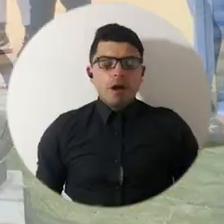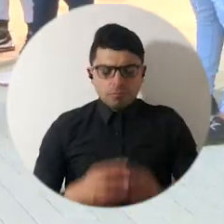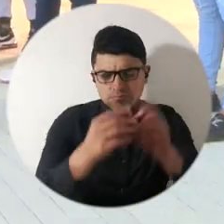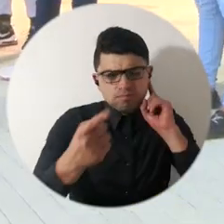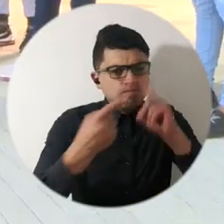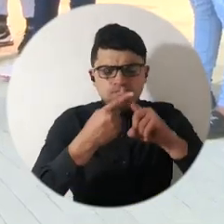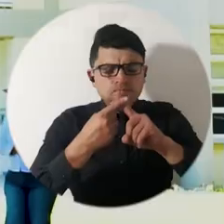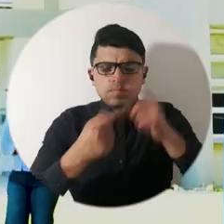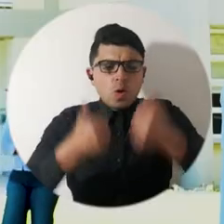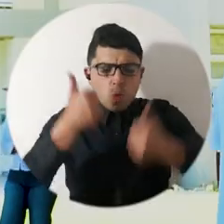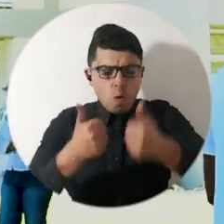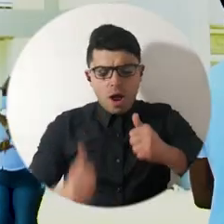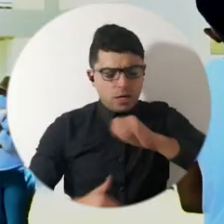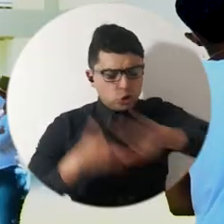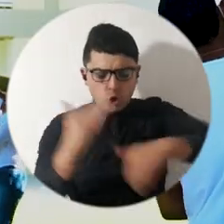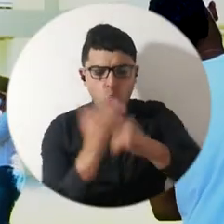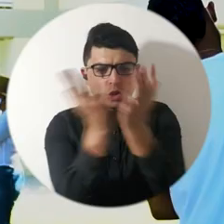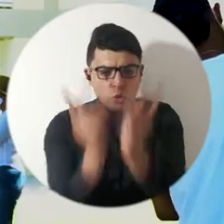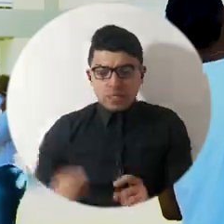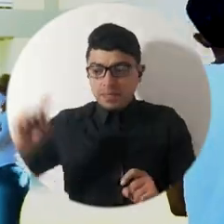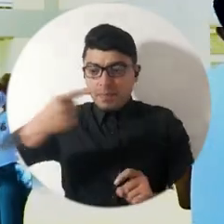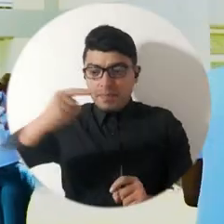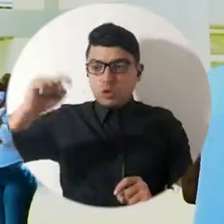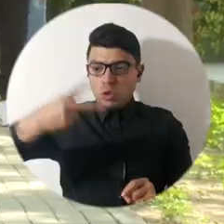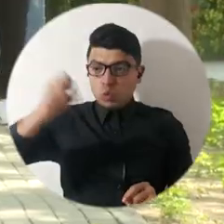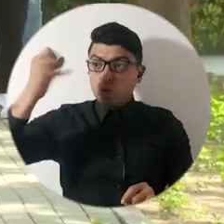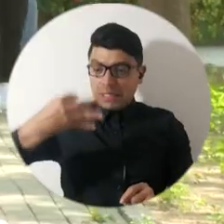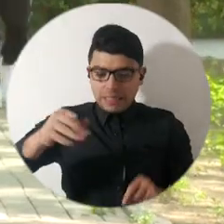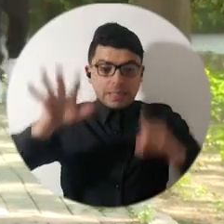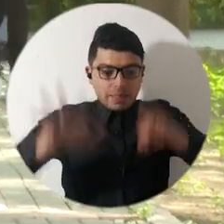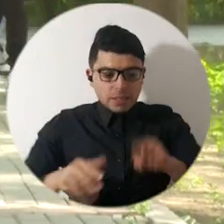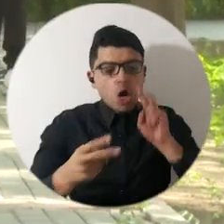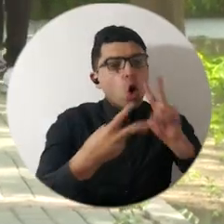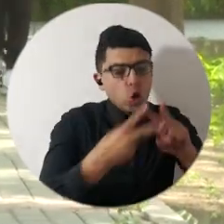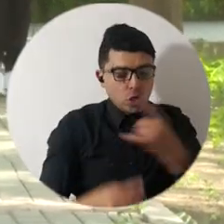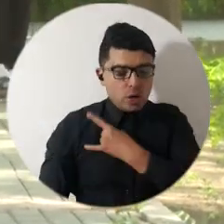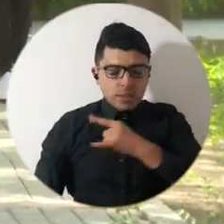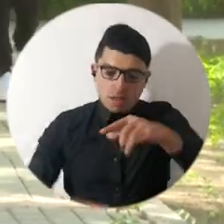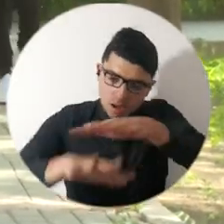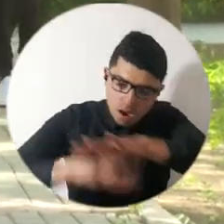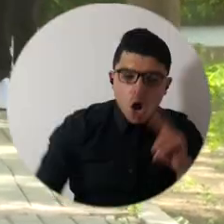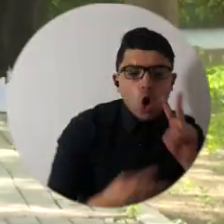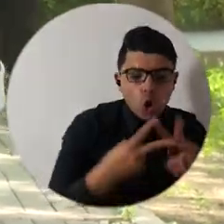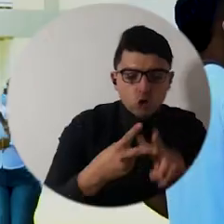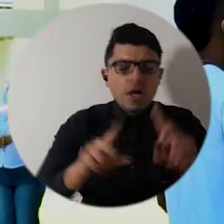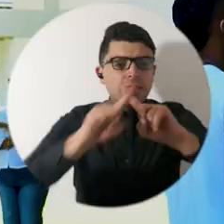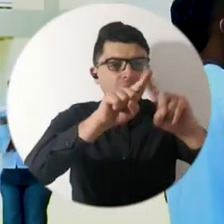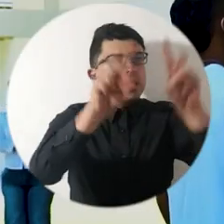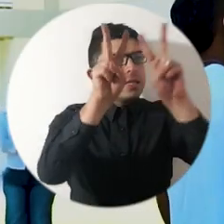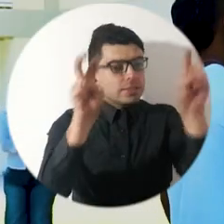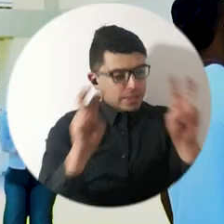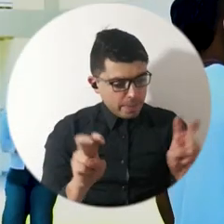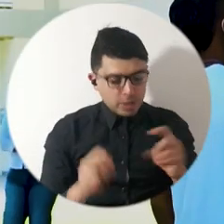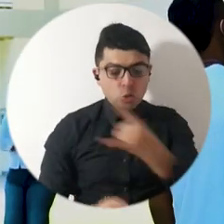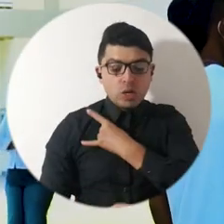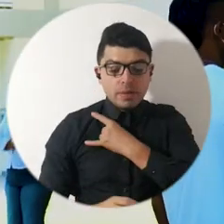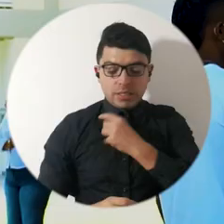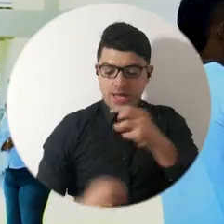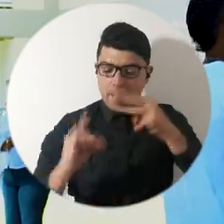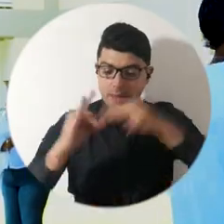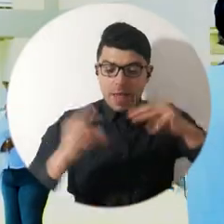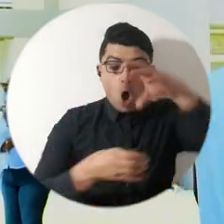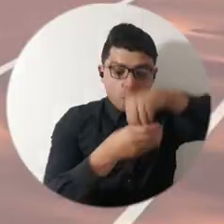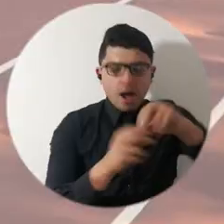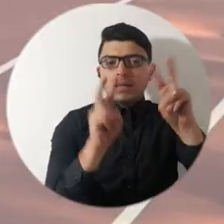El propósito es que todos los estudiantes de primero, segundo y tercer semestre conozcan la universidad, que conozcan las diferentes temáticas que